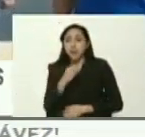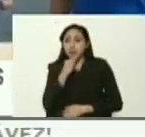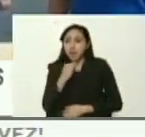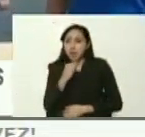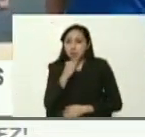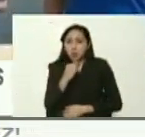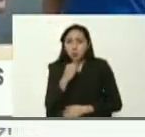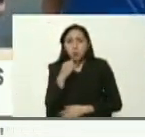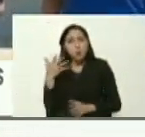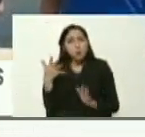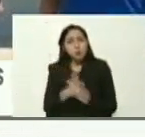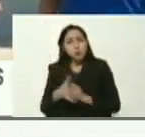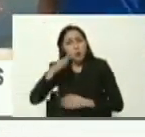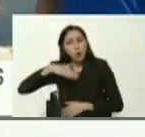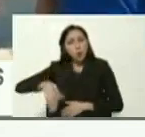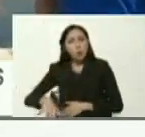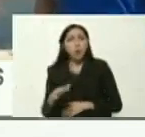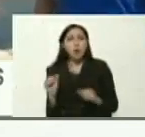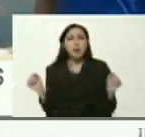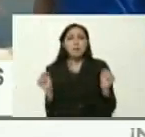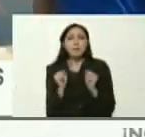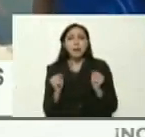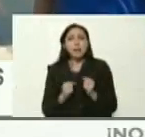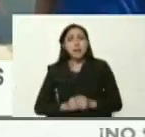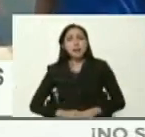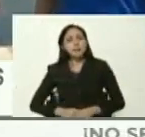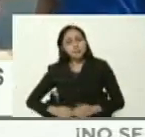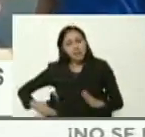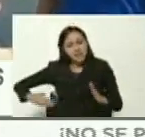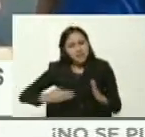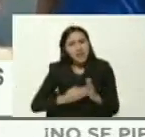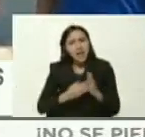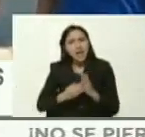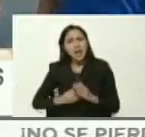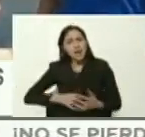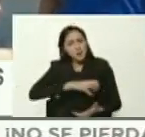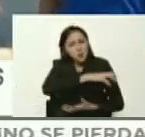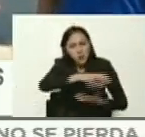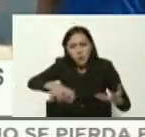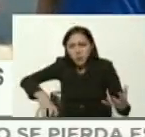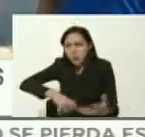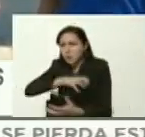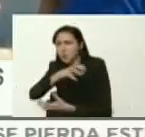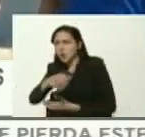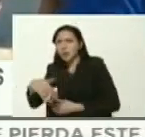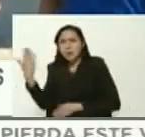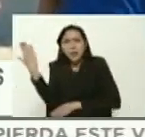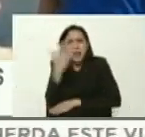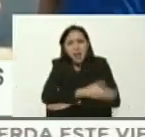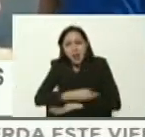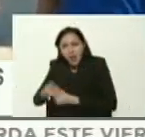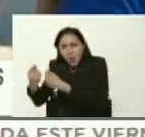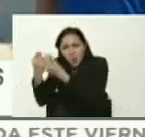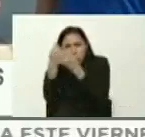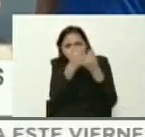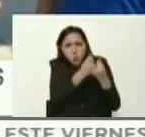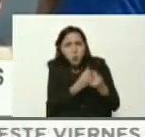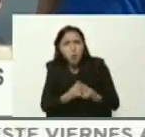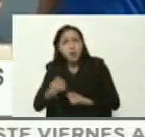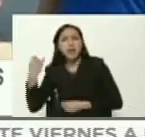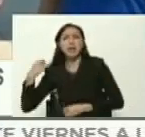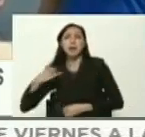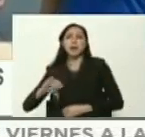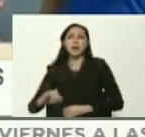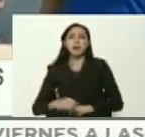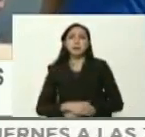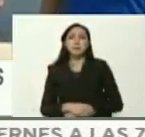presidente, que el pueblo merideño, en medio de todas estas dificultades que hemos tenido con la guerra económica, con las dificultades que se han